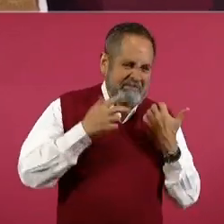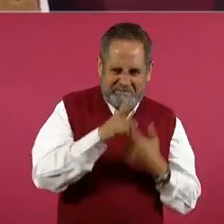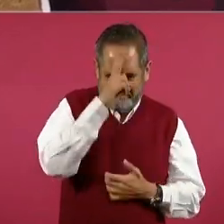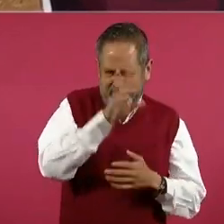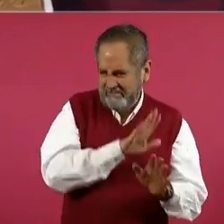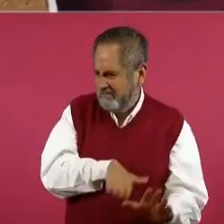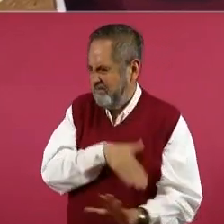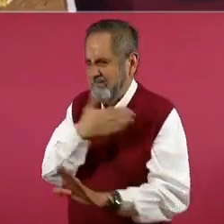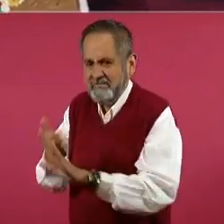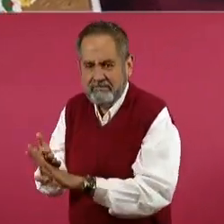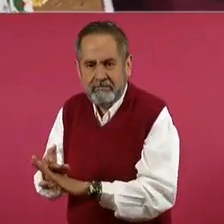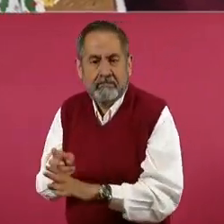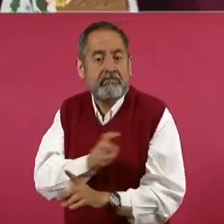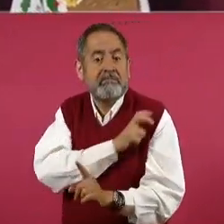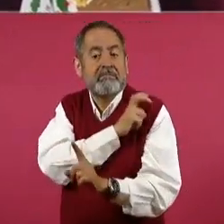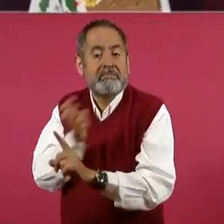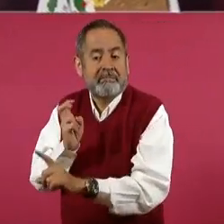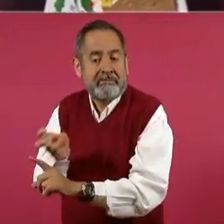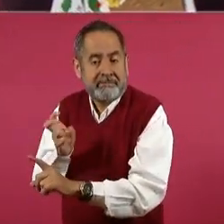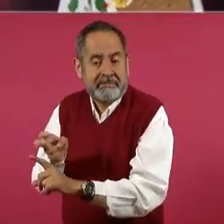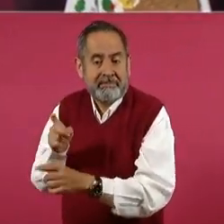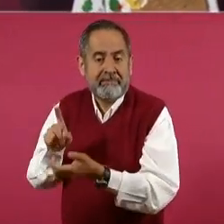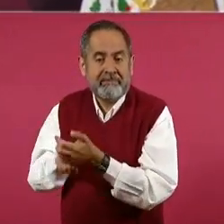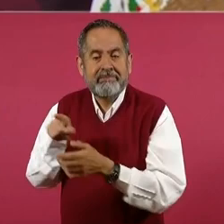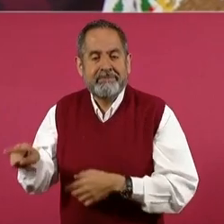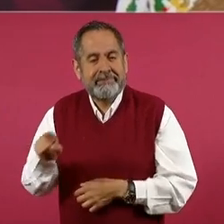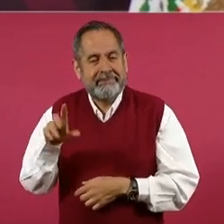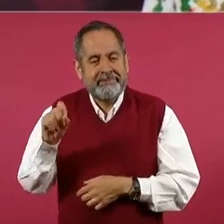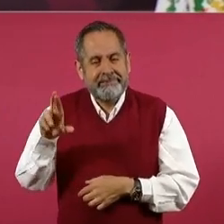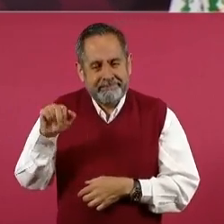Y acusan a Corral